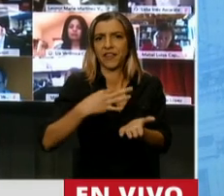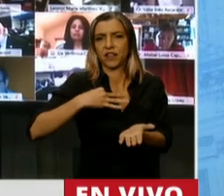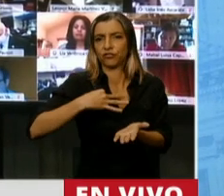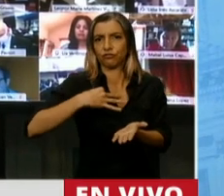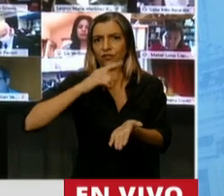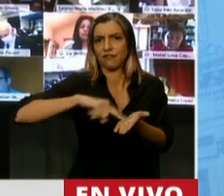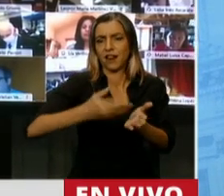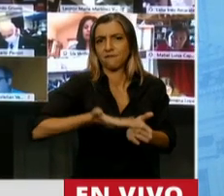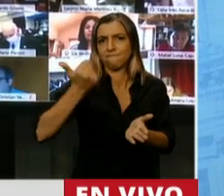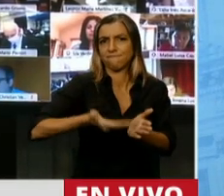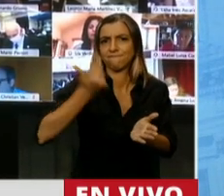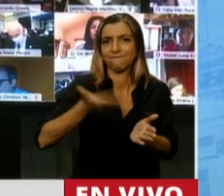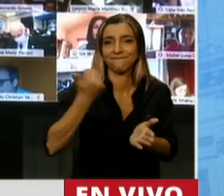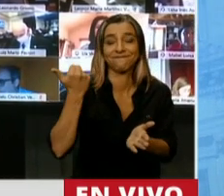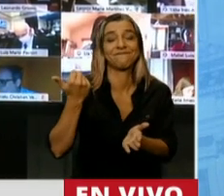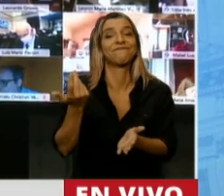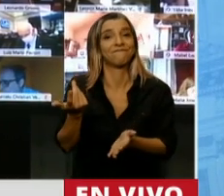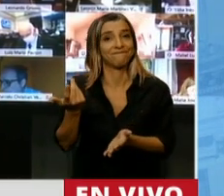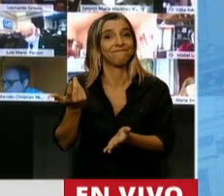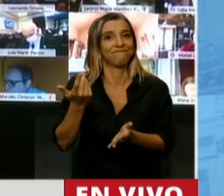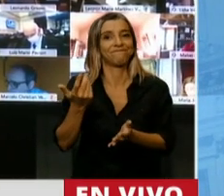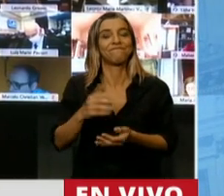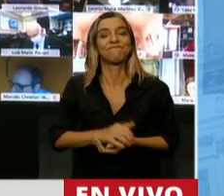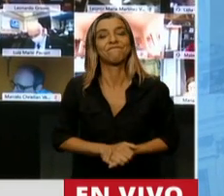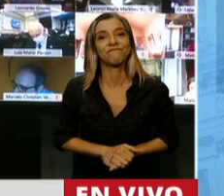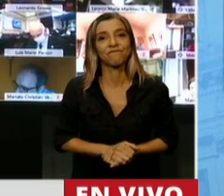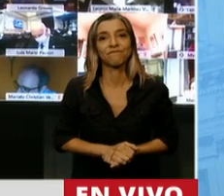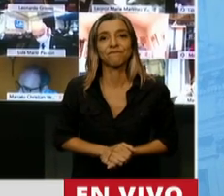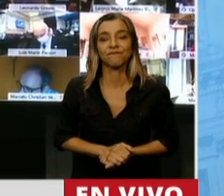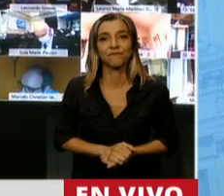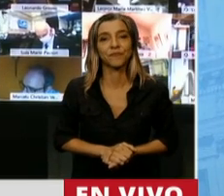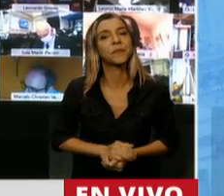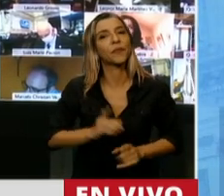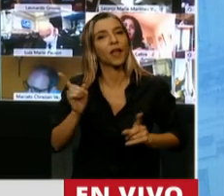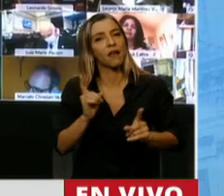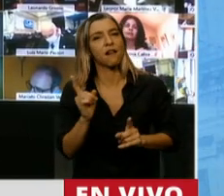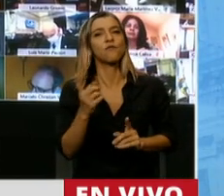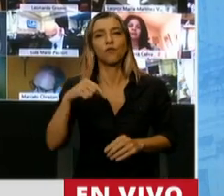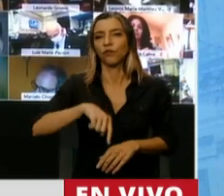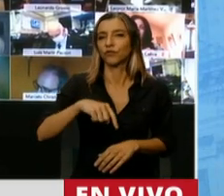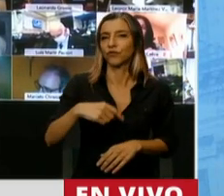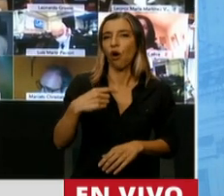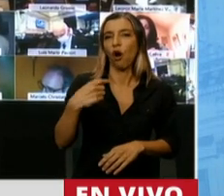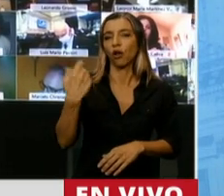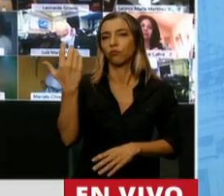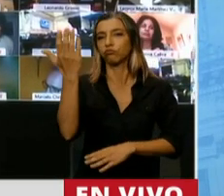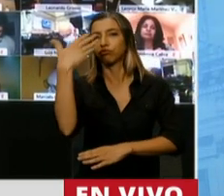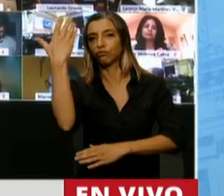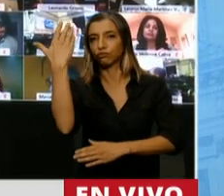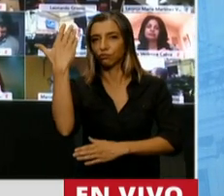Y mucho de lo que hoy es tribuna de doctrina, en la que abrevan aquellos